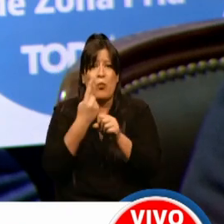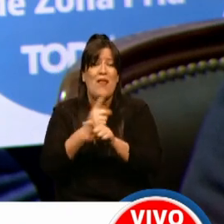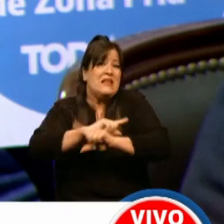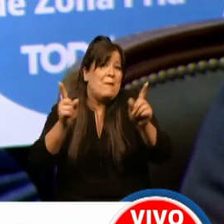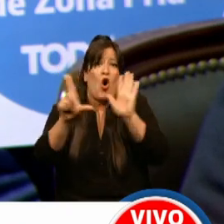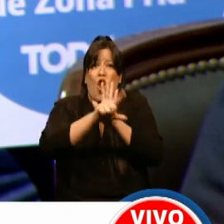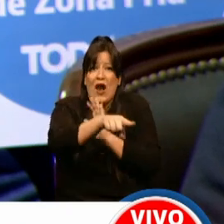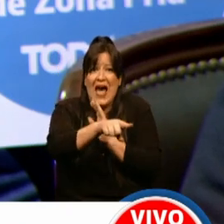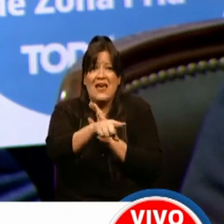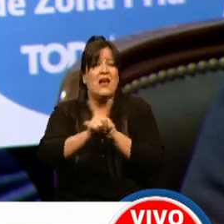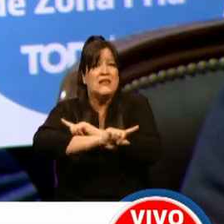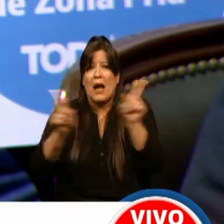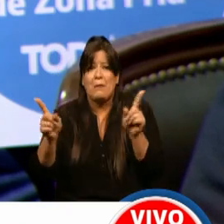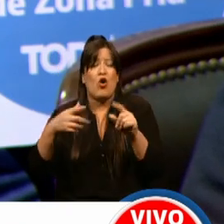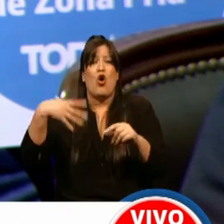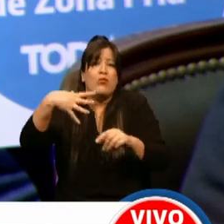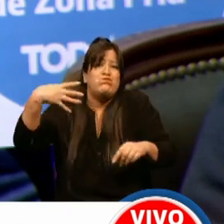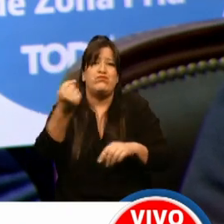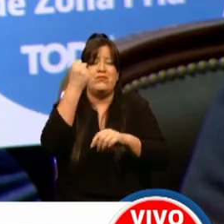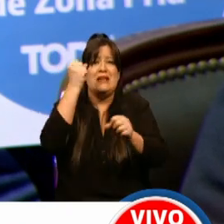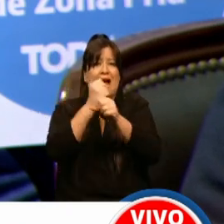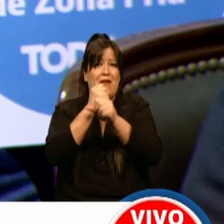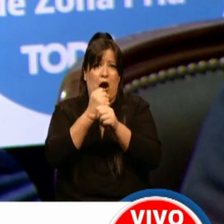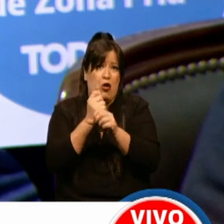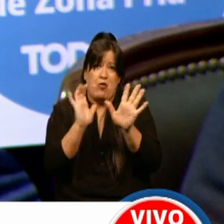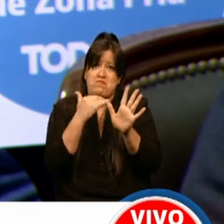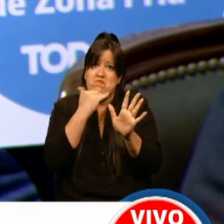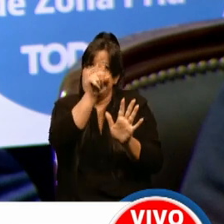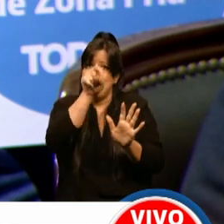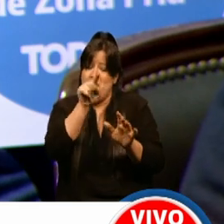ley van a poder alcanzar a un trabajo